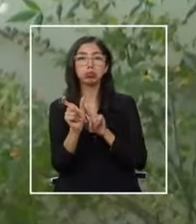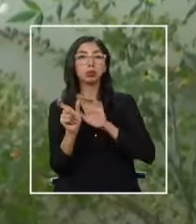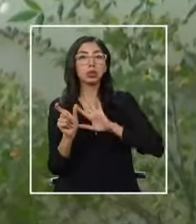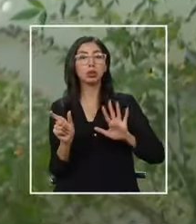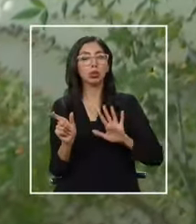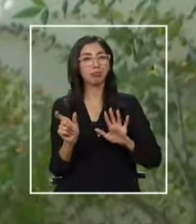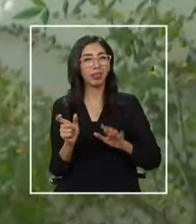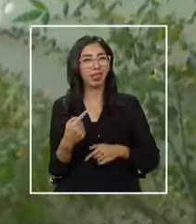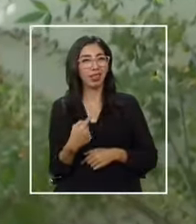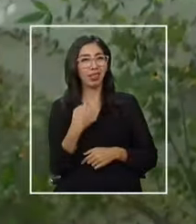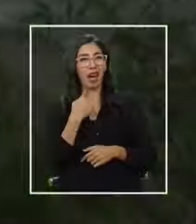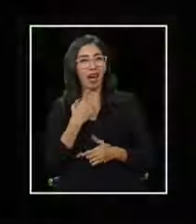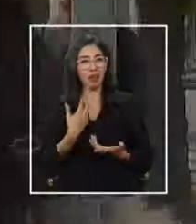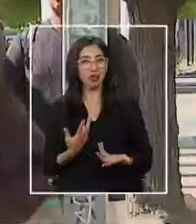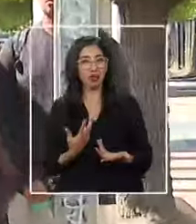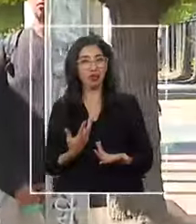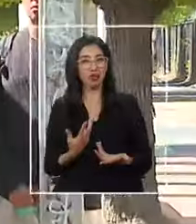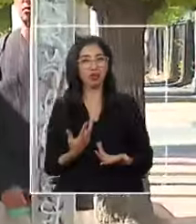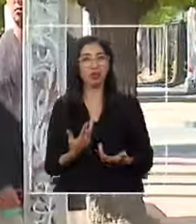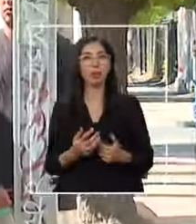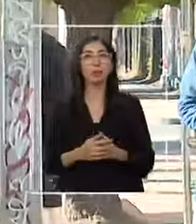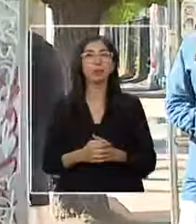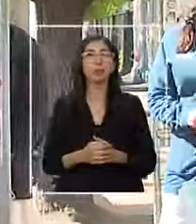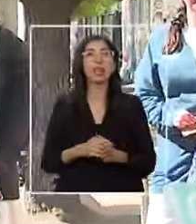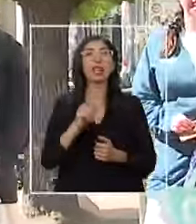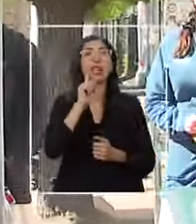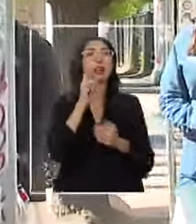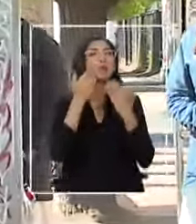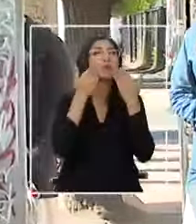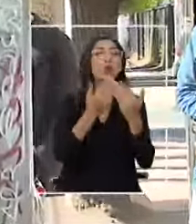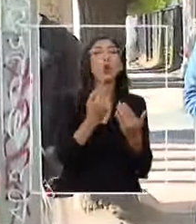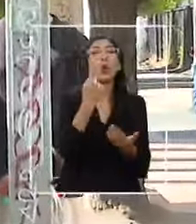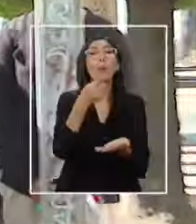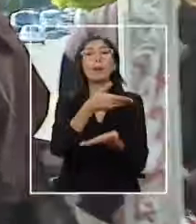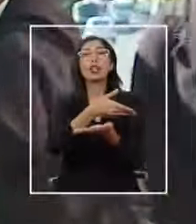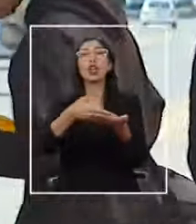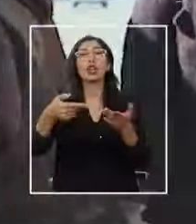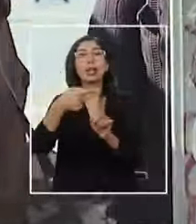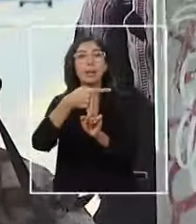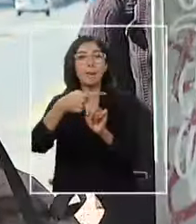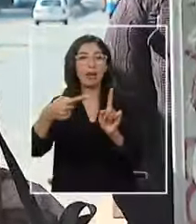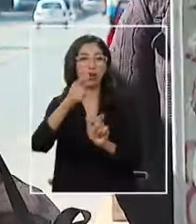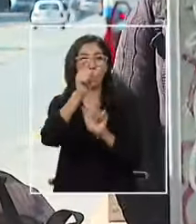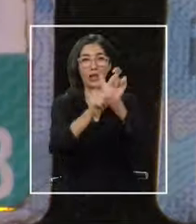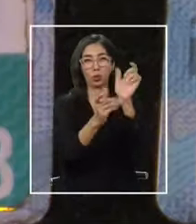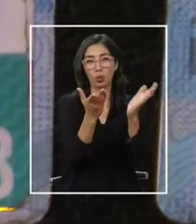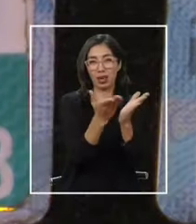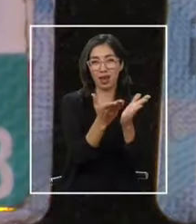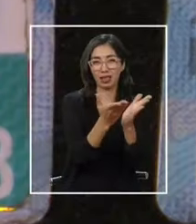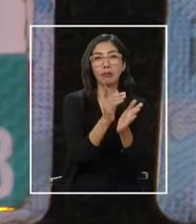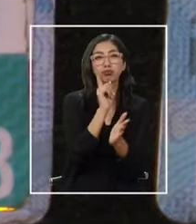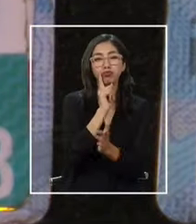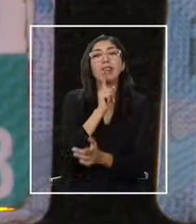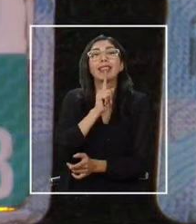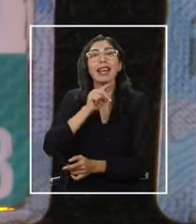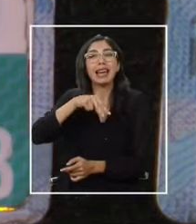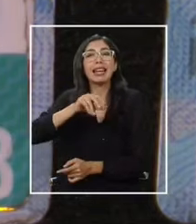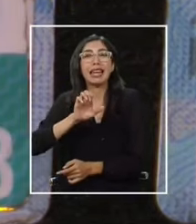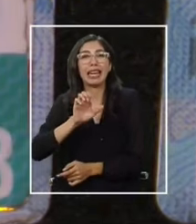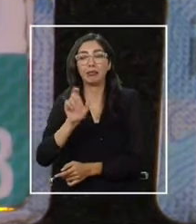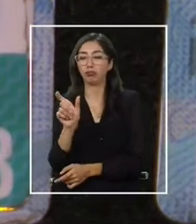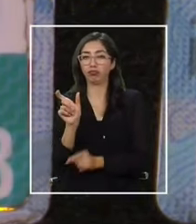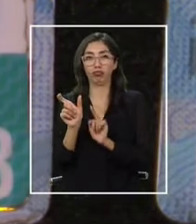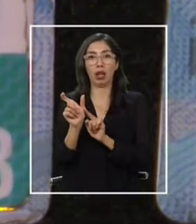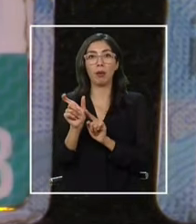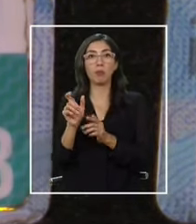daño enorme para el transportista. Los beneficiados son 1.5 millones de estudiantes. El problema es que si se venden